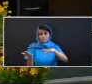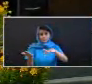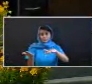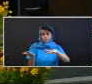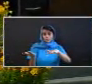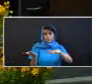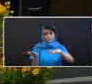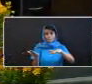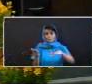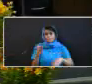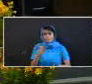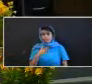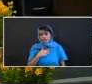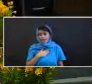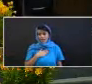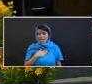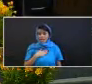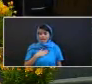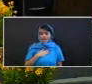me